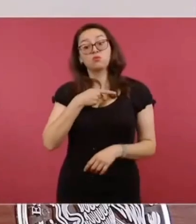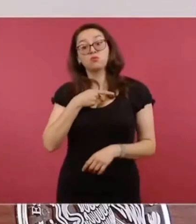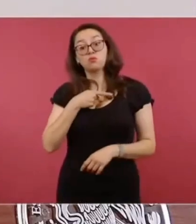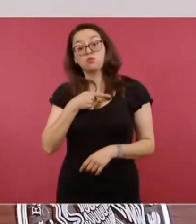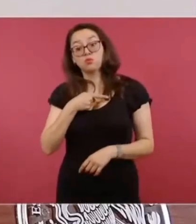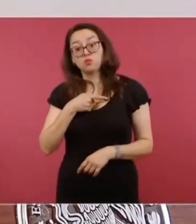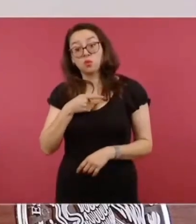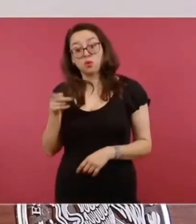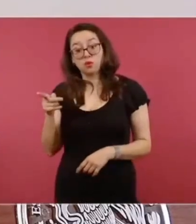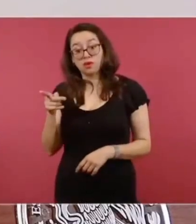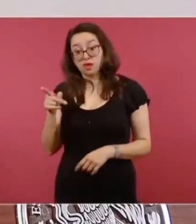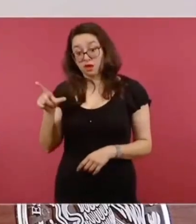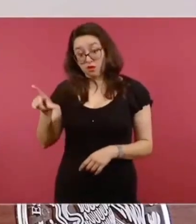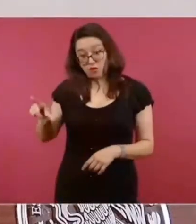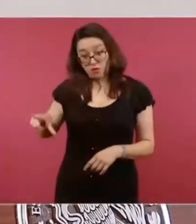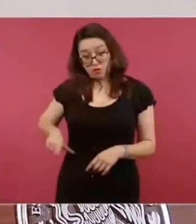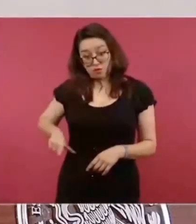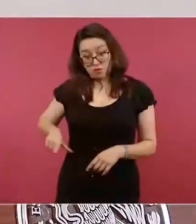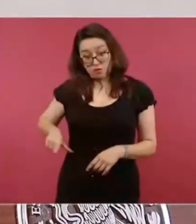tienen